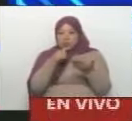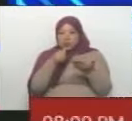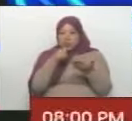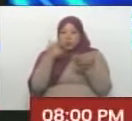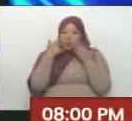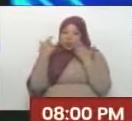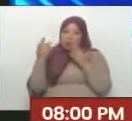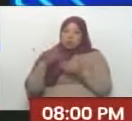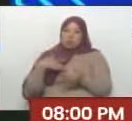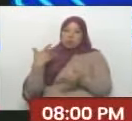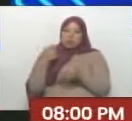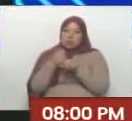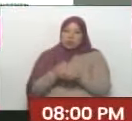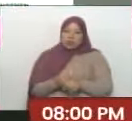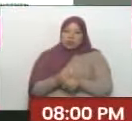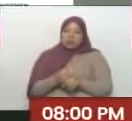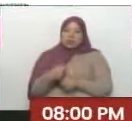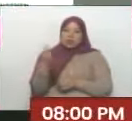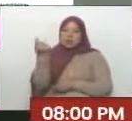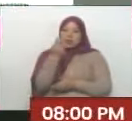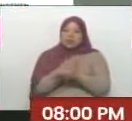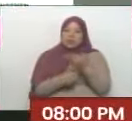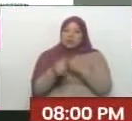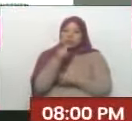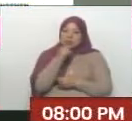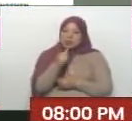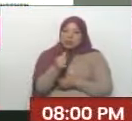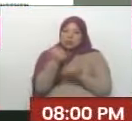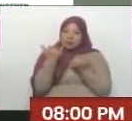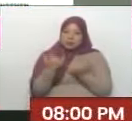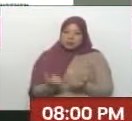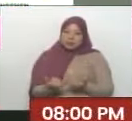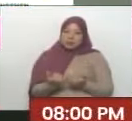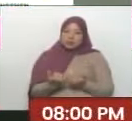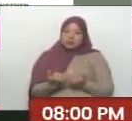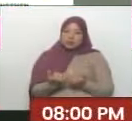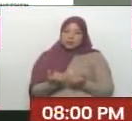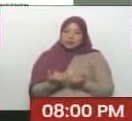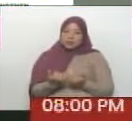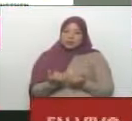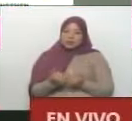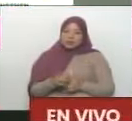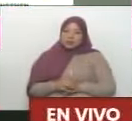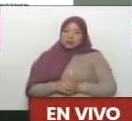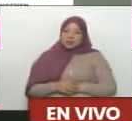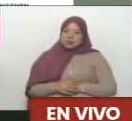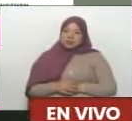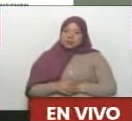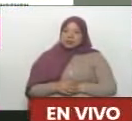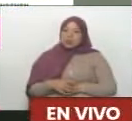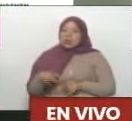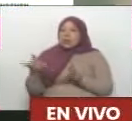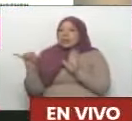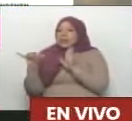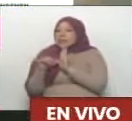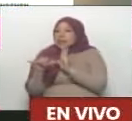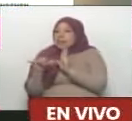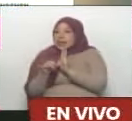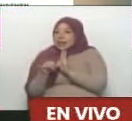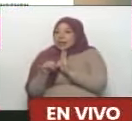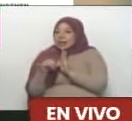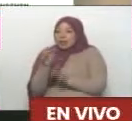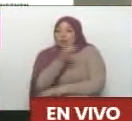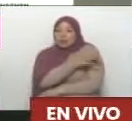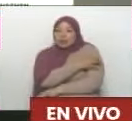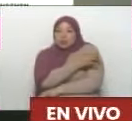ahí, puedes ponerlo en pantalla compartido, eran Leopoldo López, sentado al lado mío,